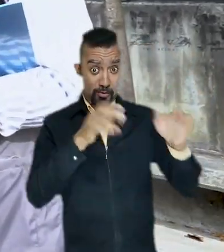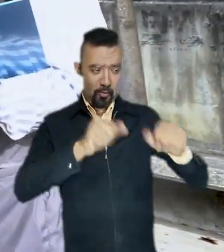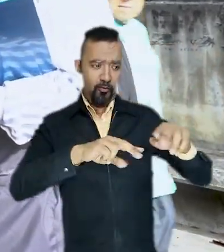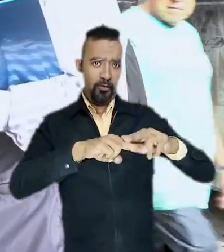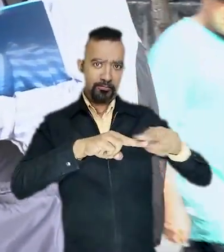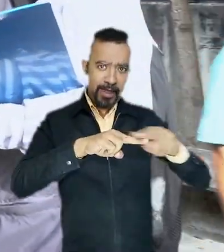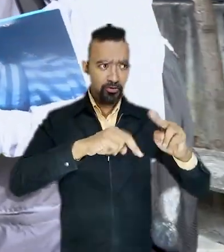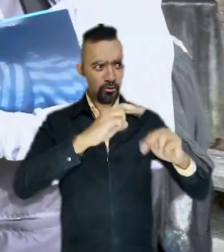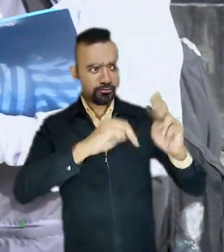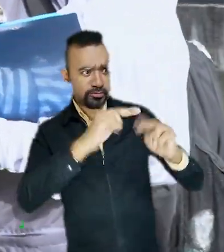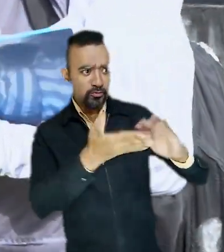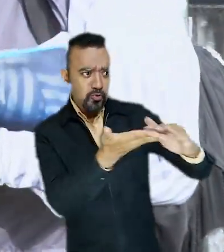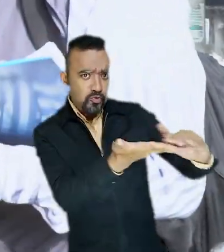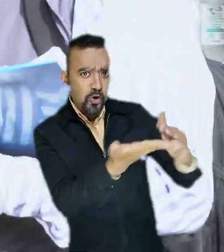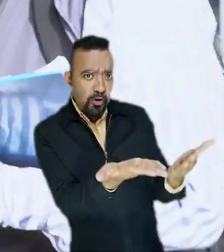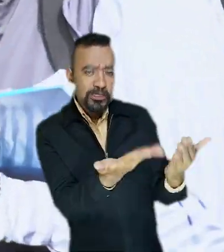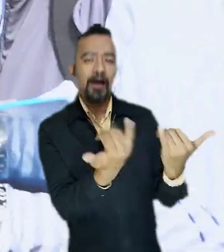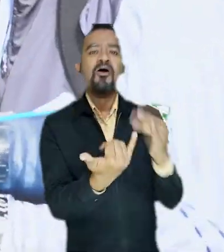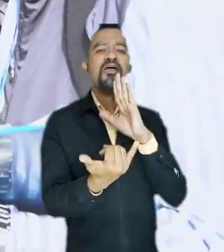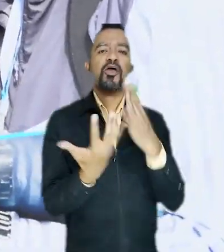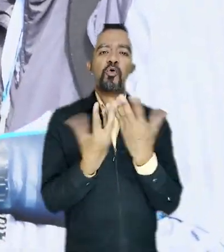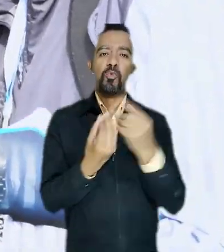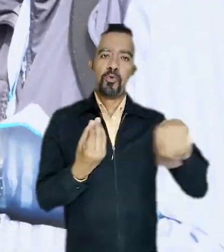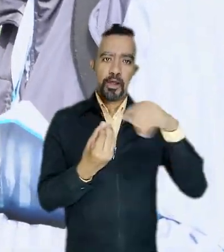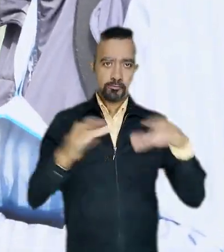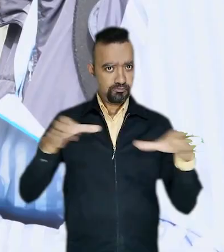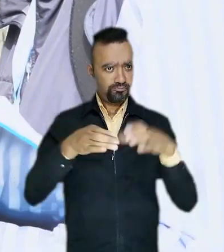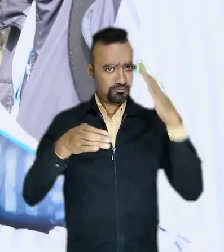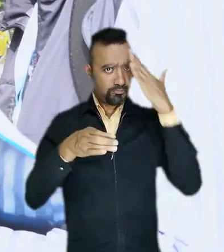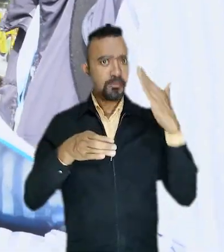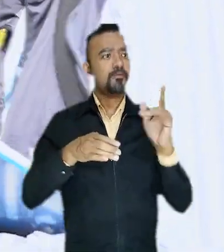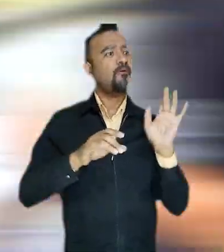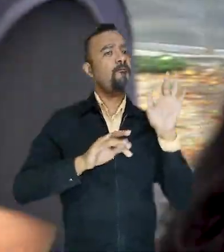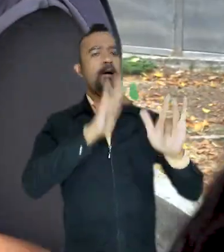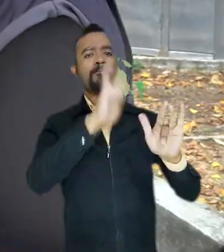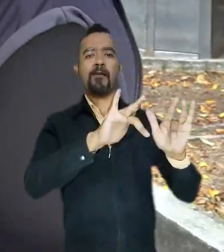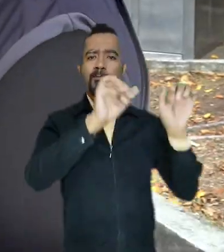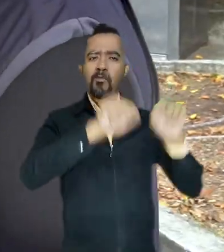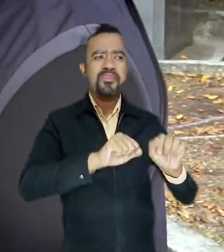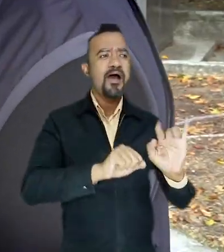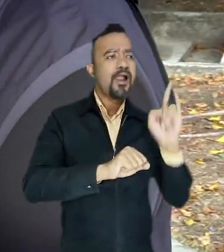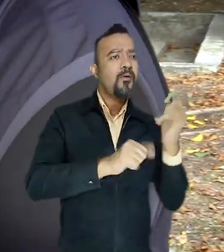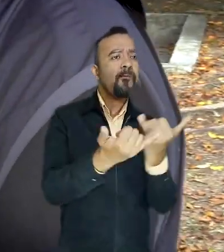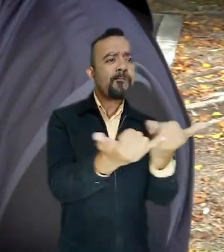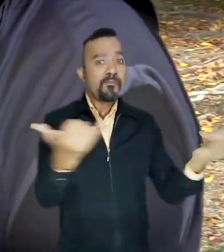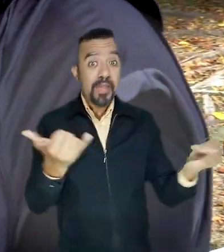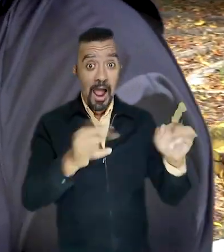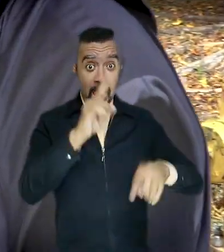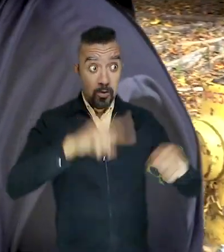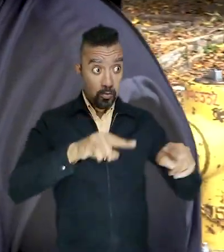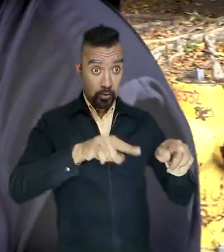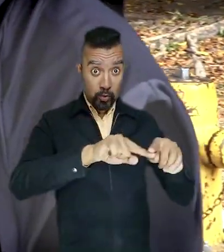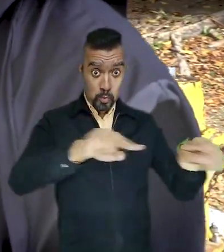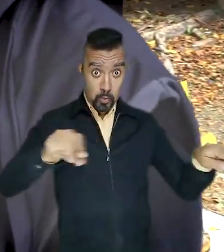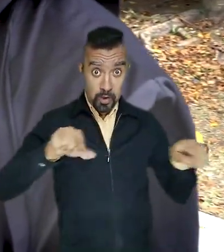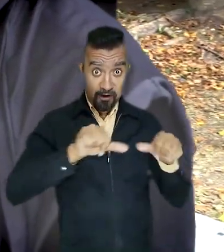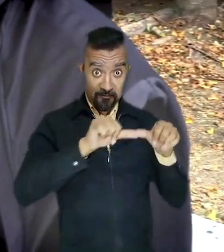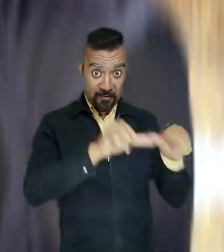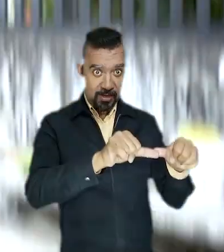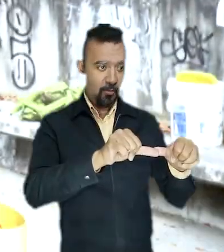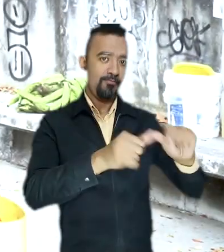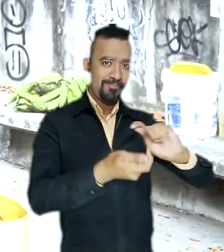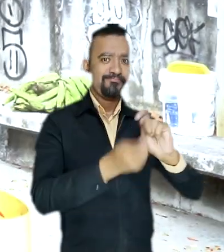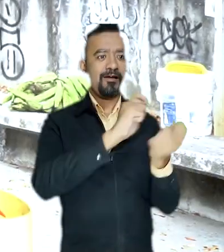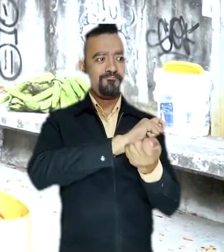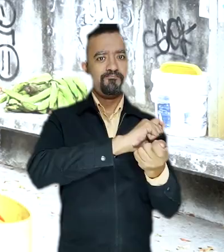para reconocer estas actividades comerciales y, en articulación con la Subsecretaría de Espacio Público del Distrito, revisar la oferta institucional que se